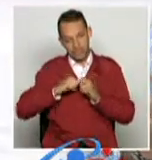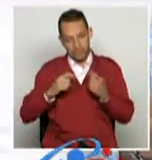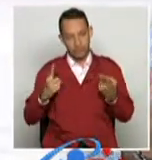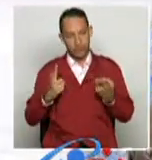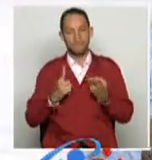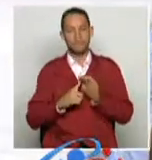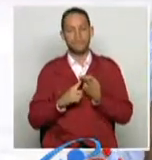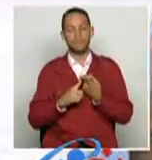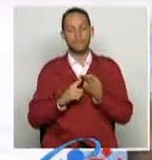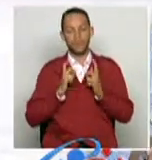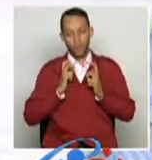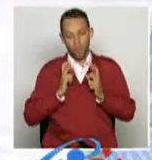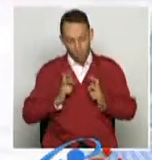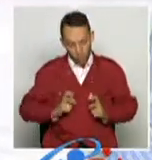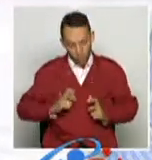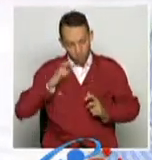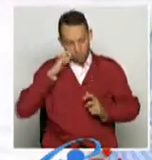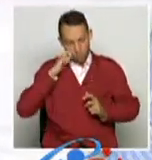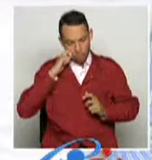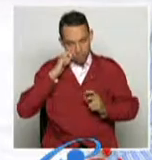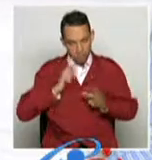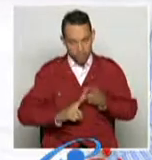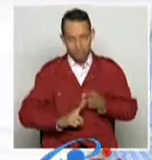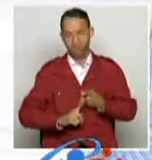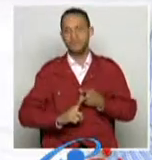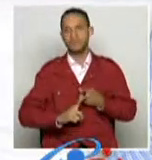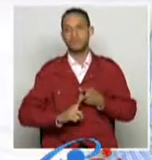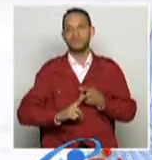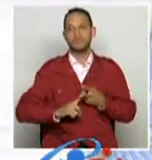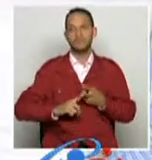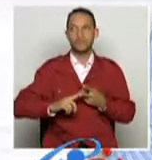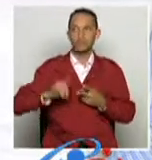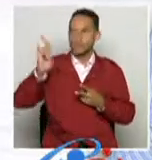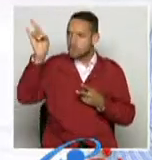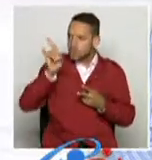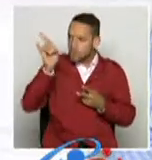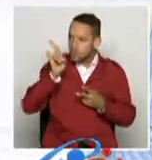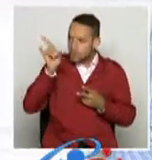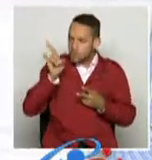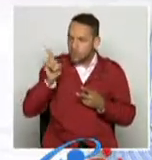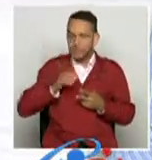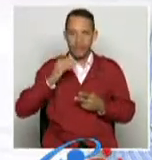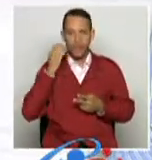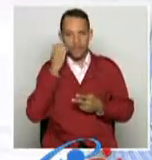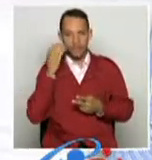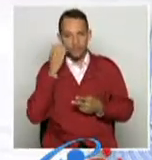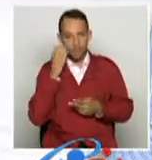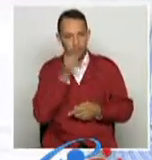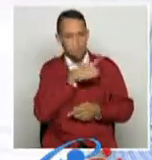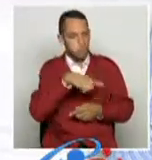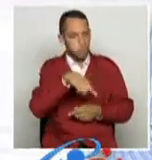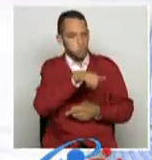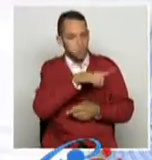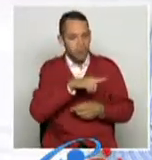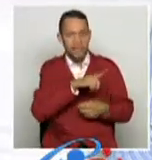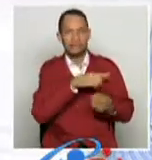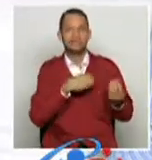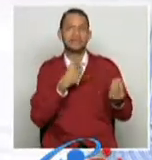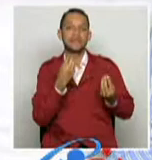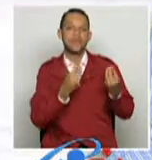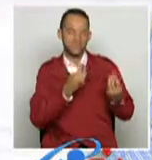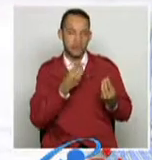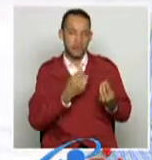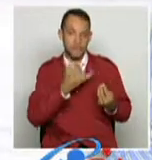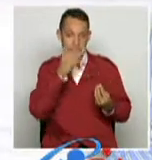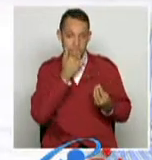Aquí convergen muchos factores para que el organismo se enferme, esta máquina extraordinaria y